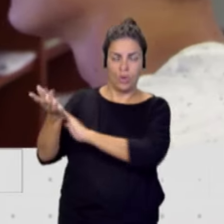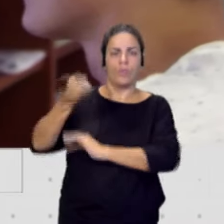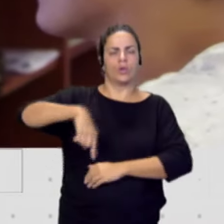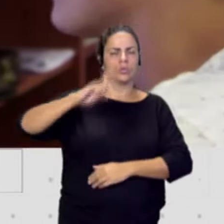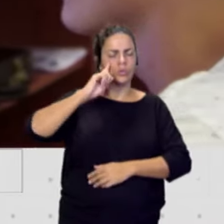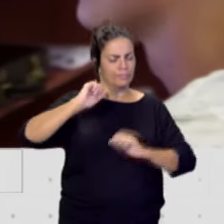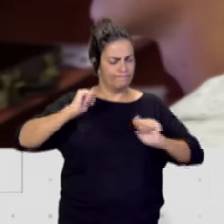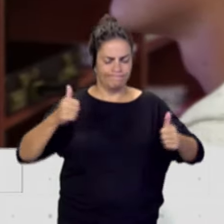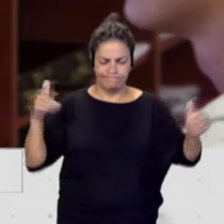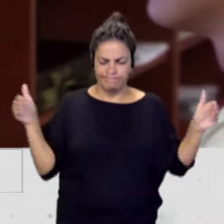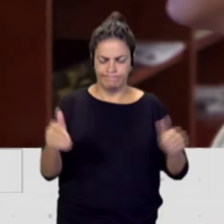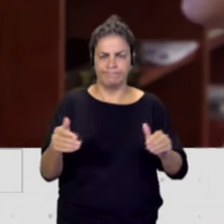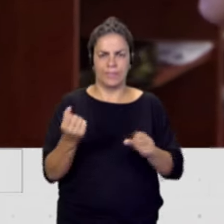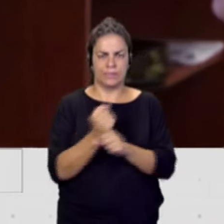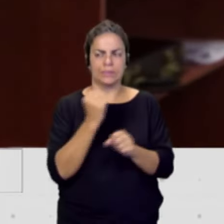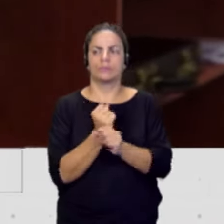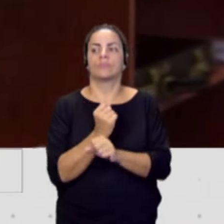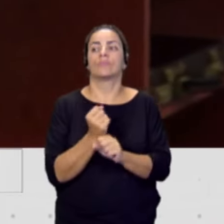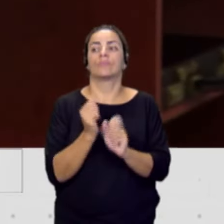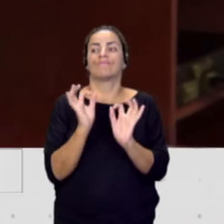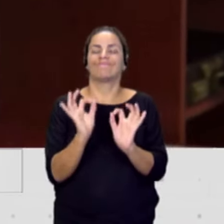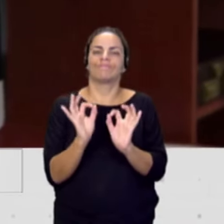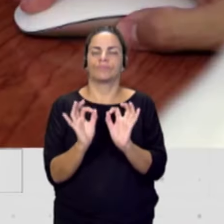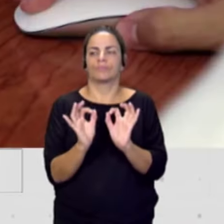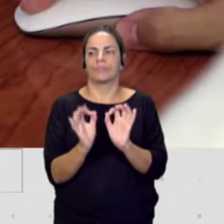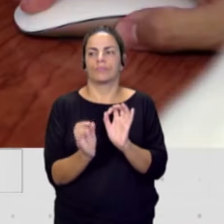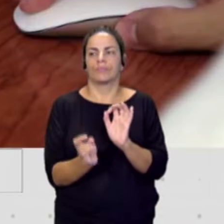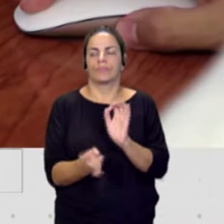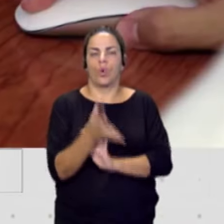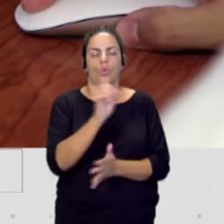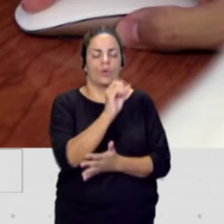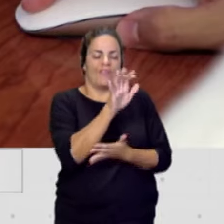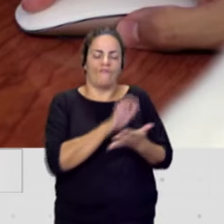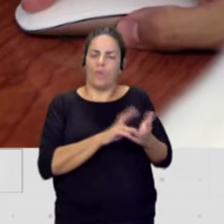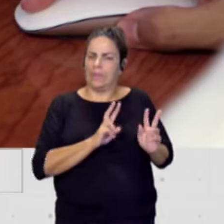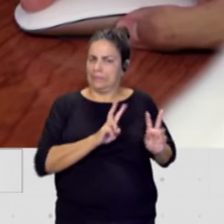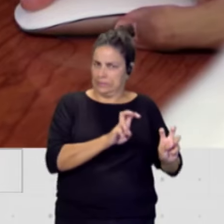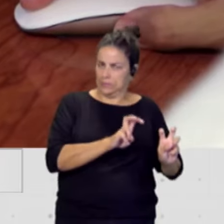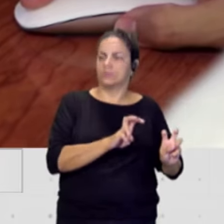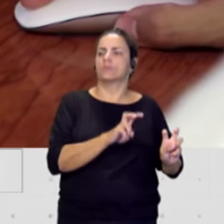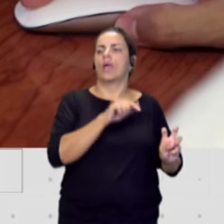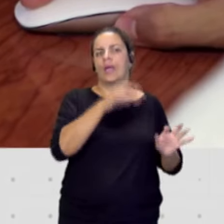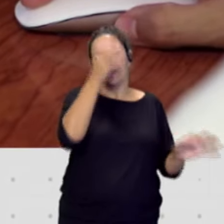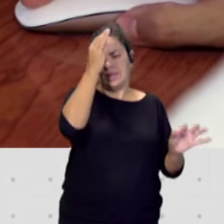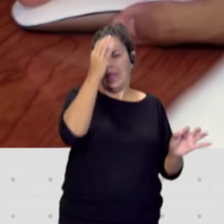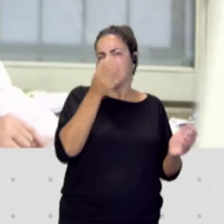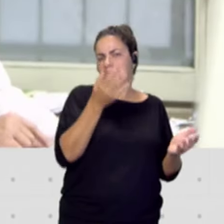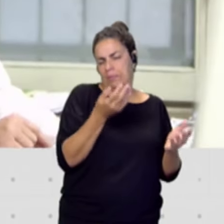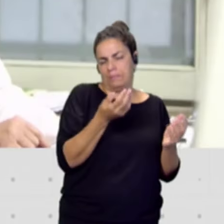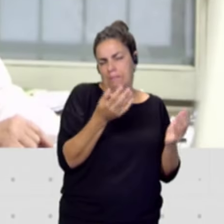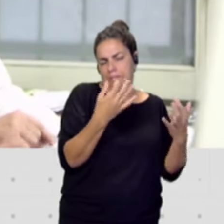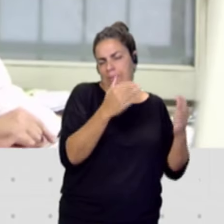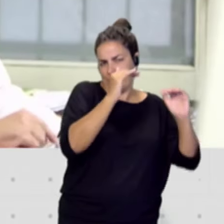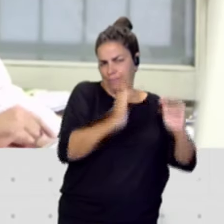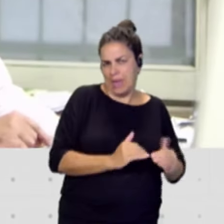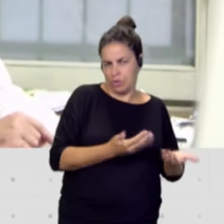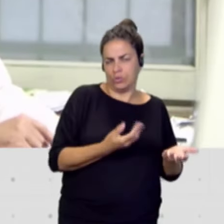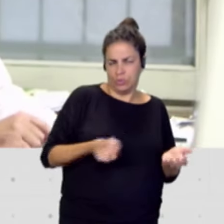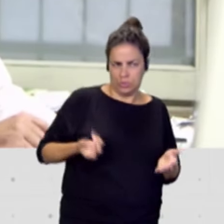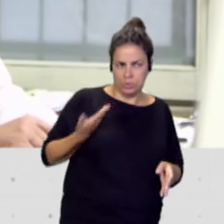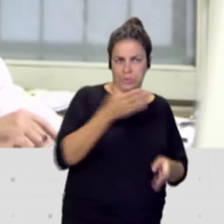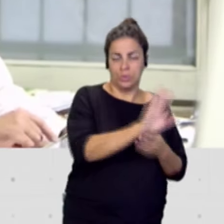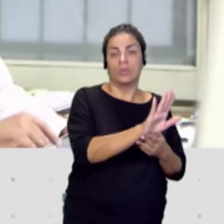y sacamos un pequeño informe de inicio que daban unos datos un poquito menores y la verdad es